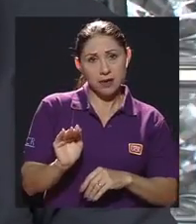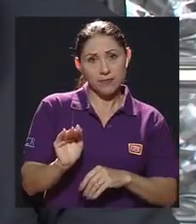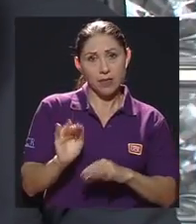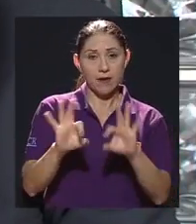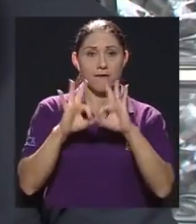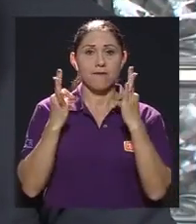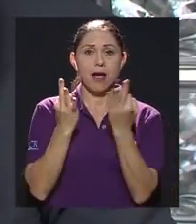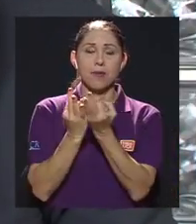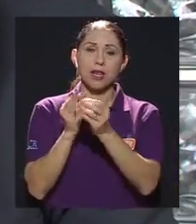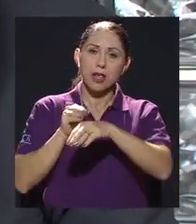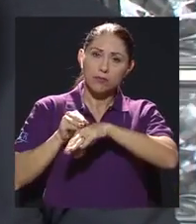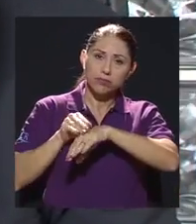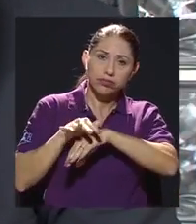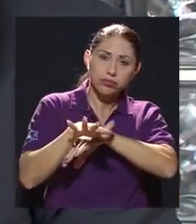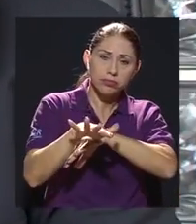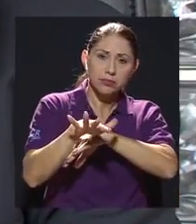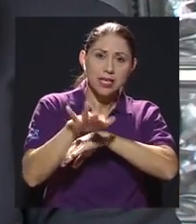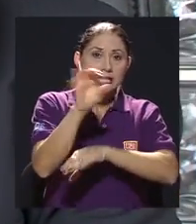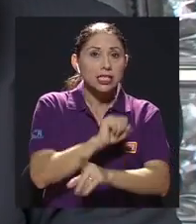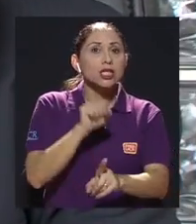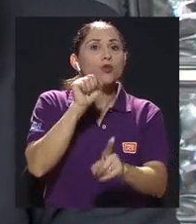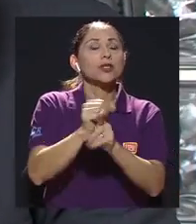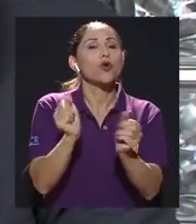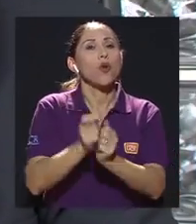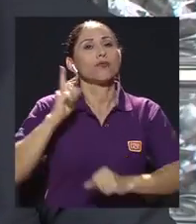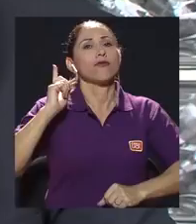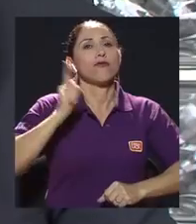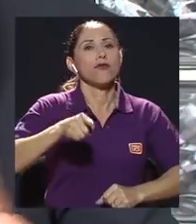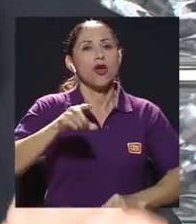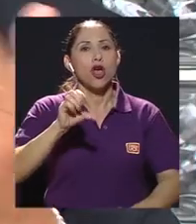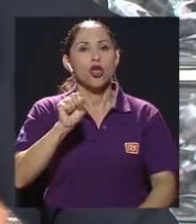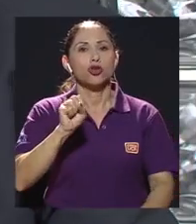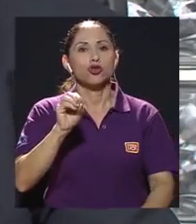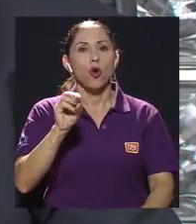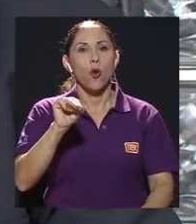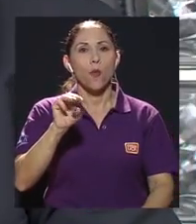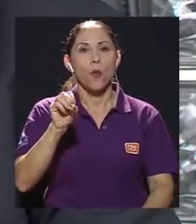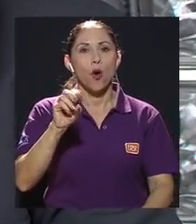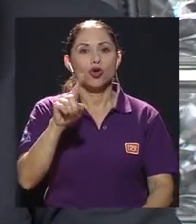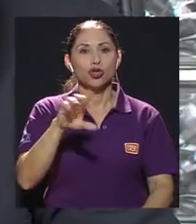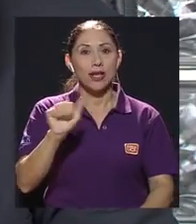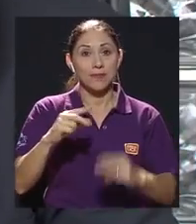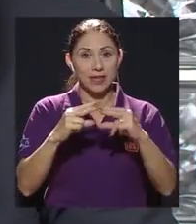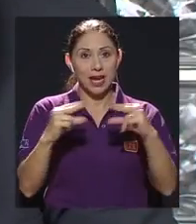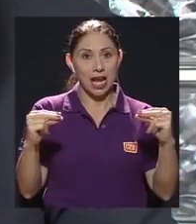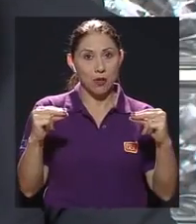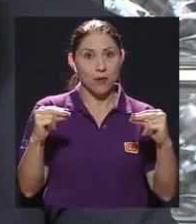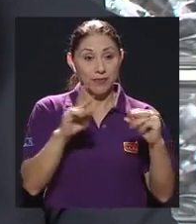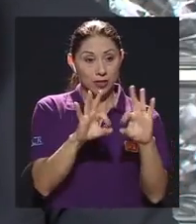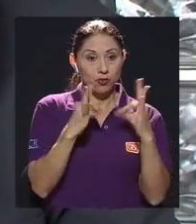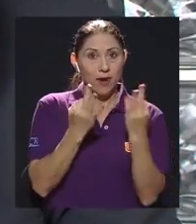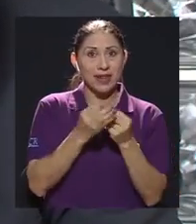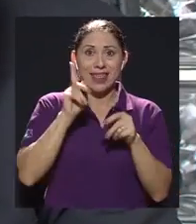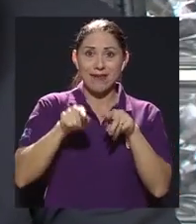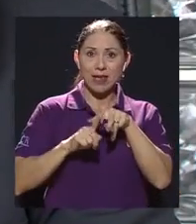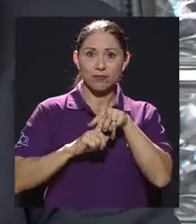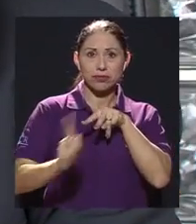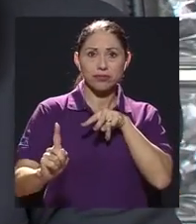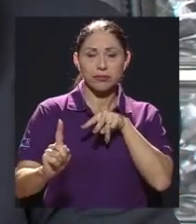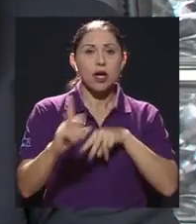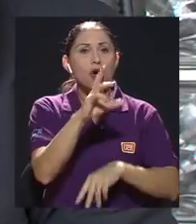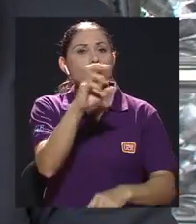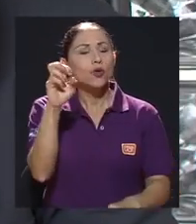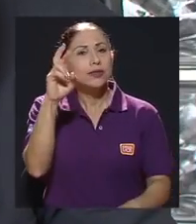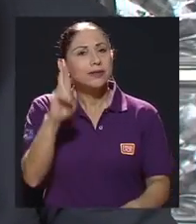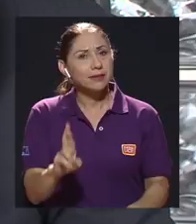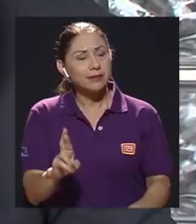familiarmente por el enfrentamiento con la dictadura de Somoza en Nicaragua, como su familia tiene que huir, y Costa Rica crea